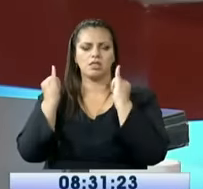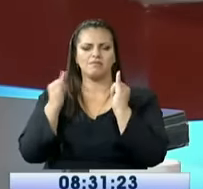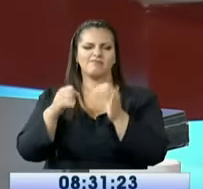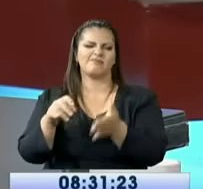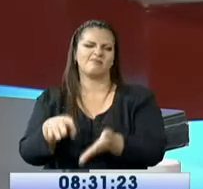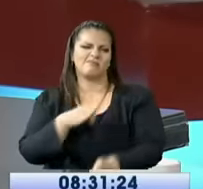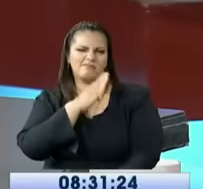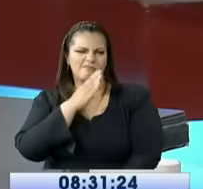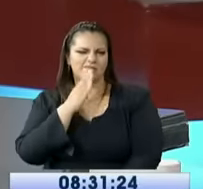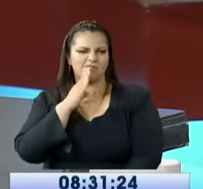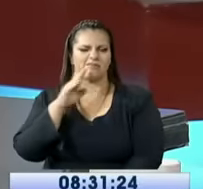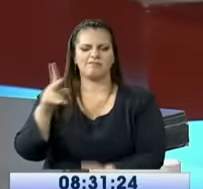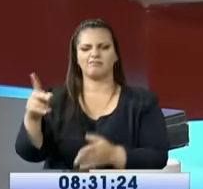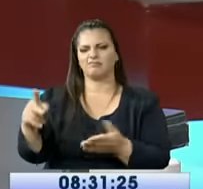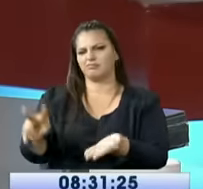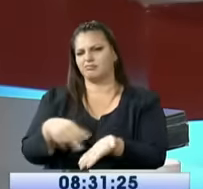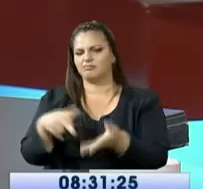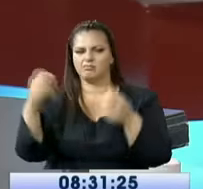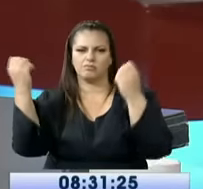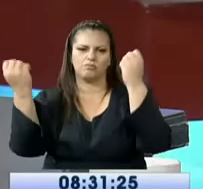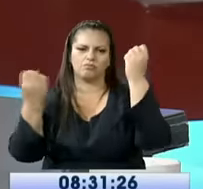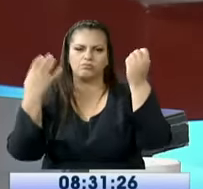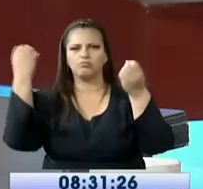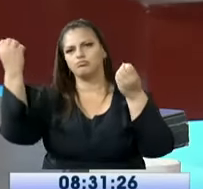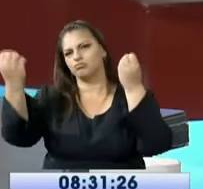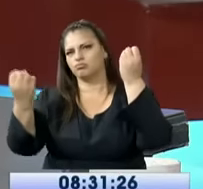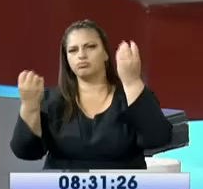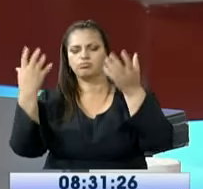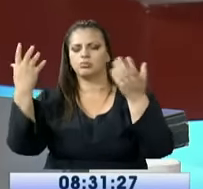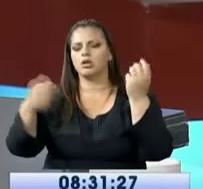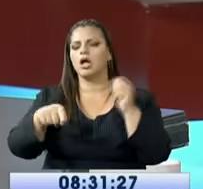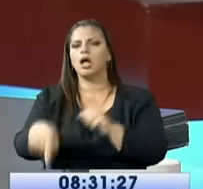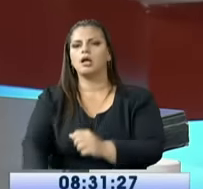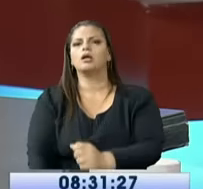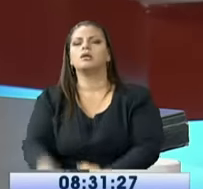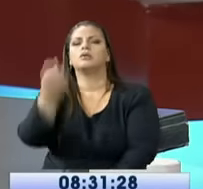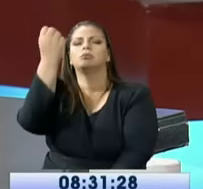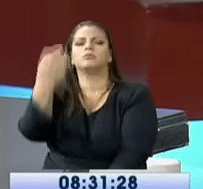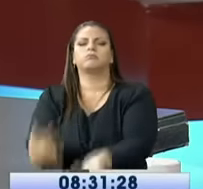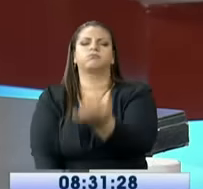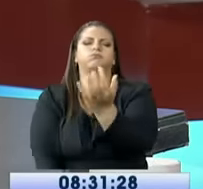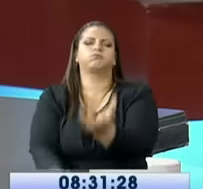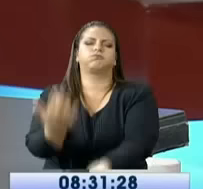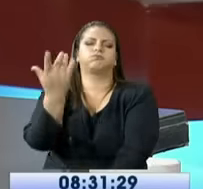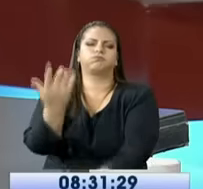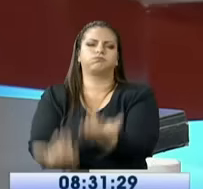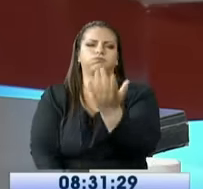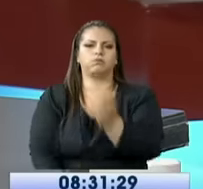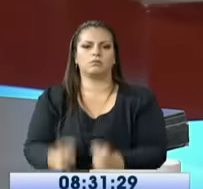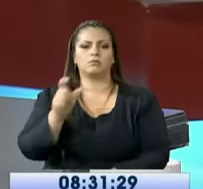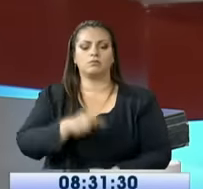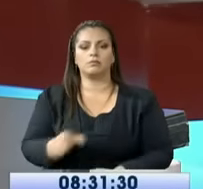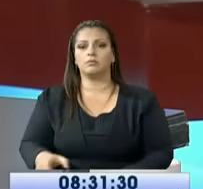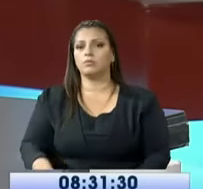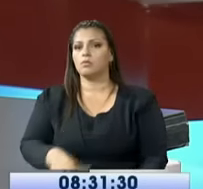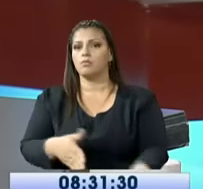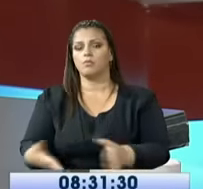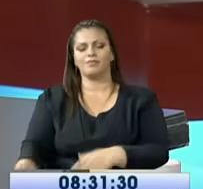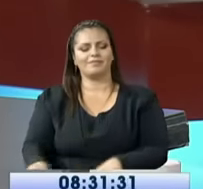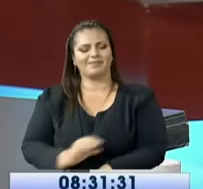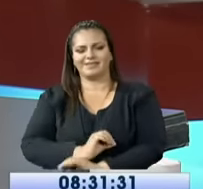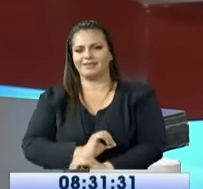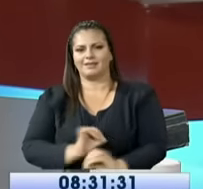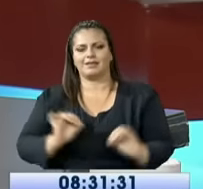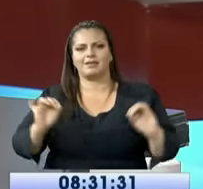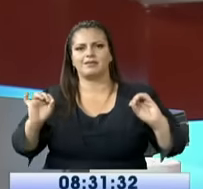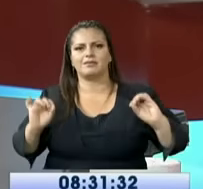acuerdo a las investigaciones, no hubo muertos y un cortocircuito habría provocado el siniestro que alarmó a los habitantes del